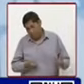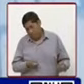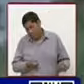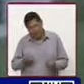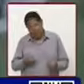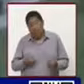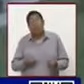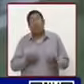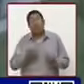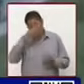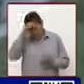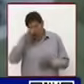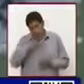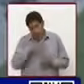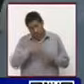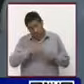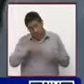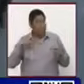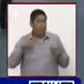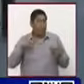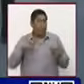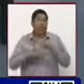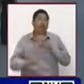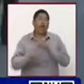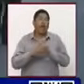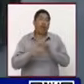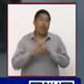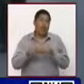y ayudamos al señor que saliera del camión.